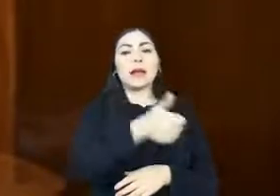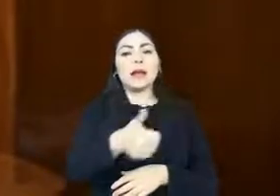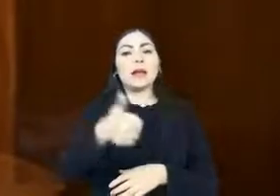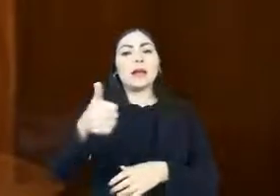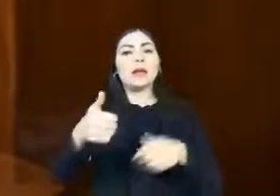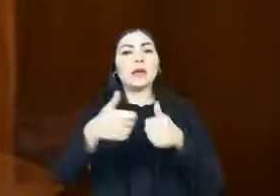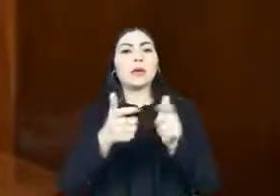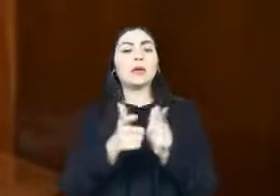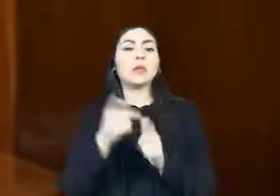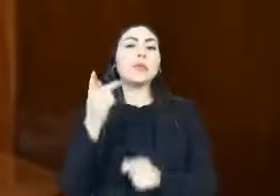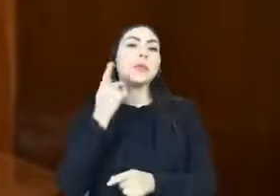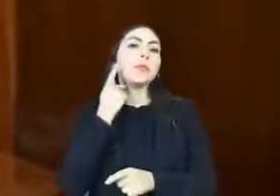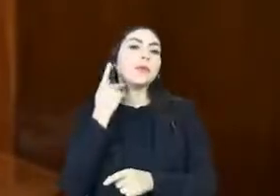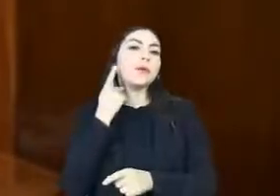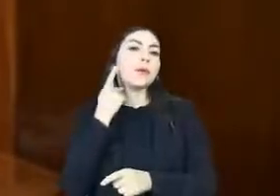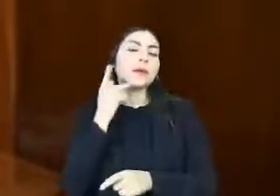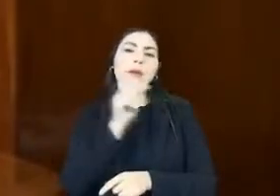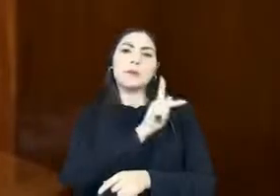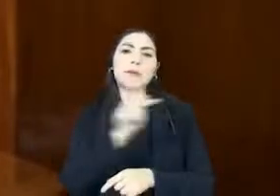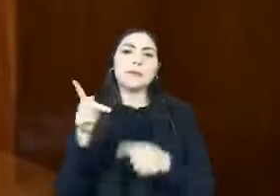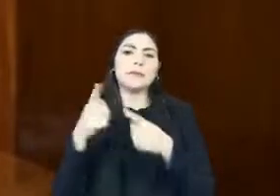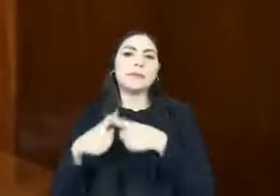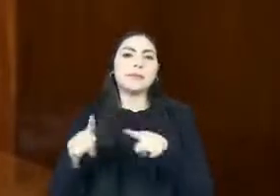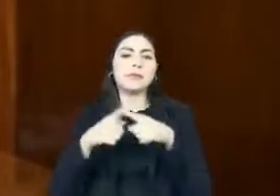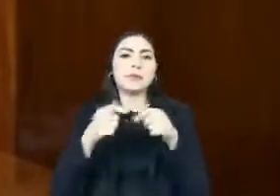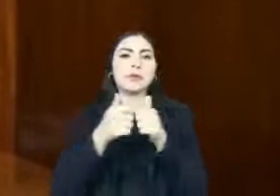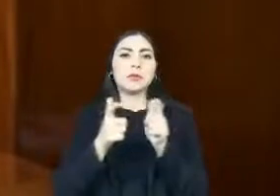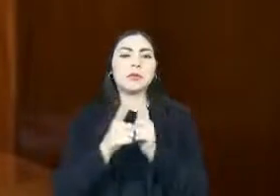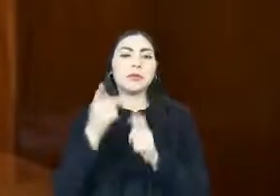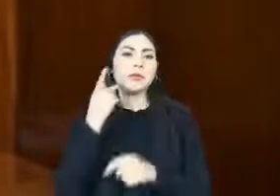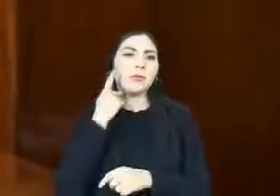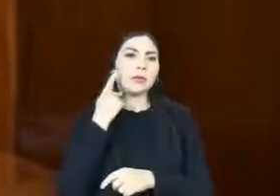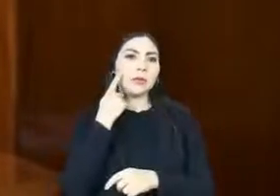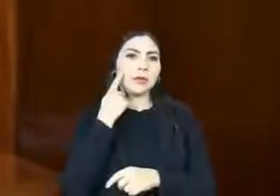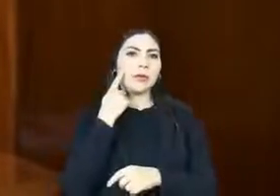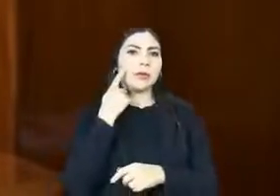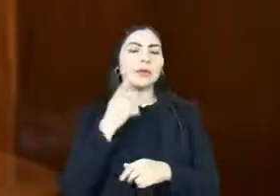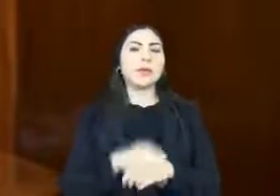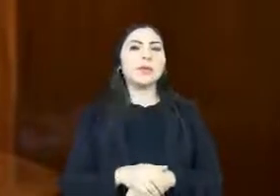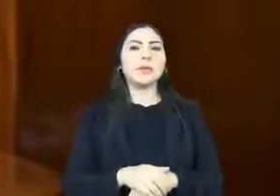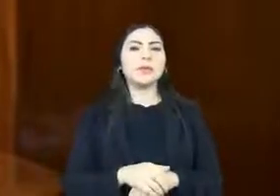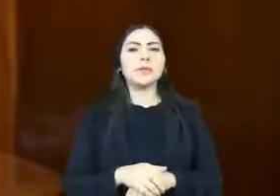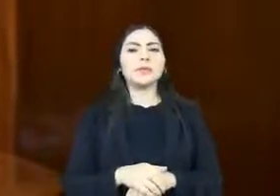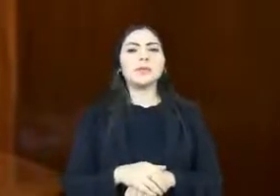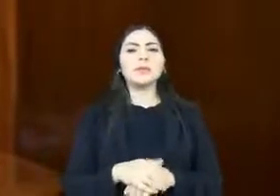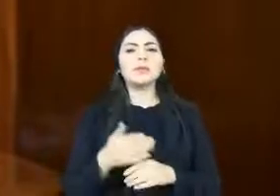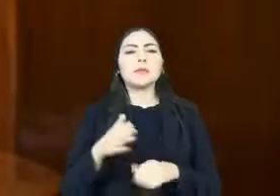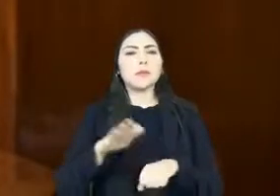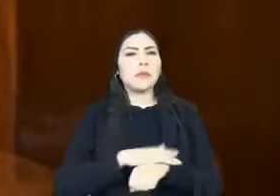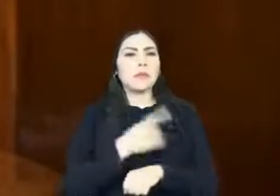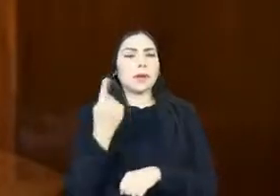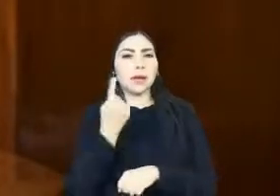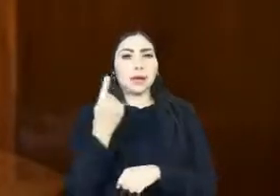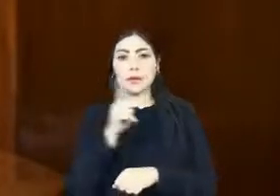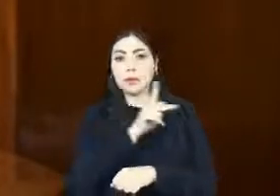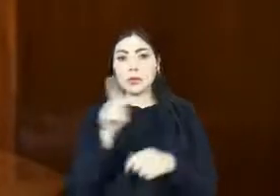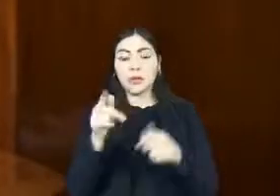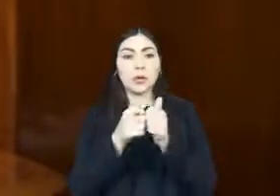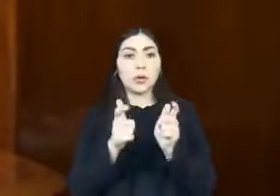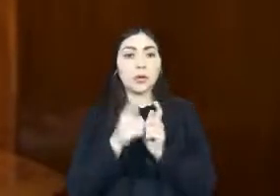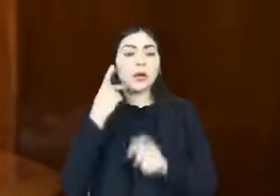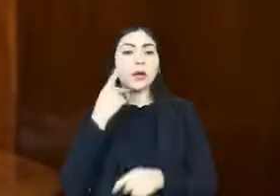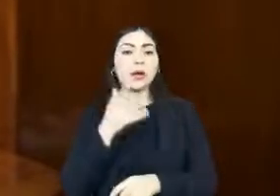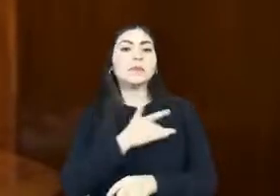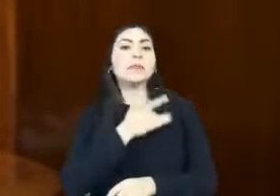grupos parlamentarios de los demás partidos porque tuvieso tuvieron esa sensibilidad y también